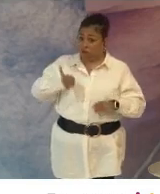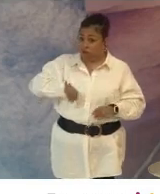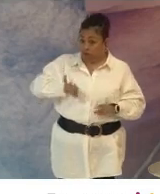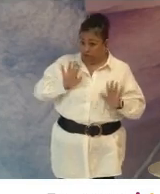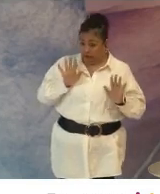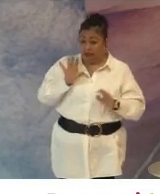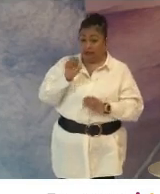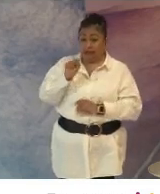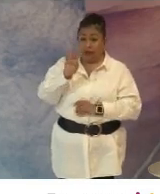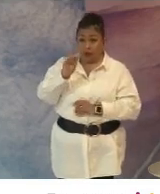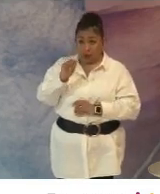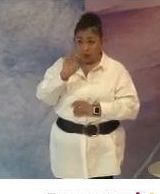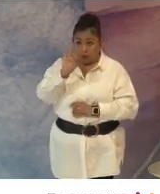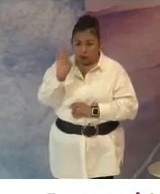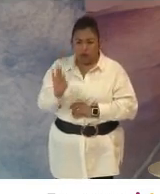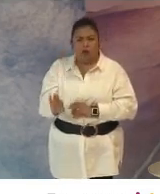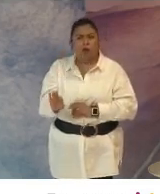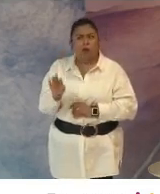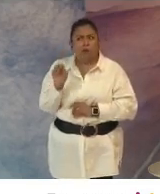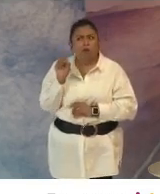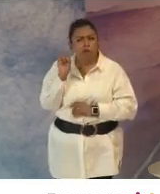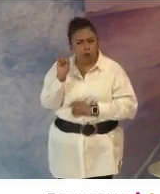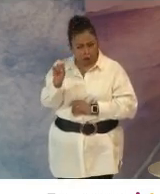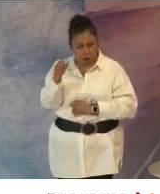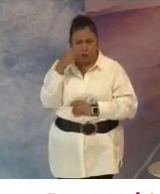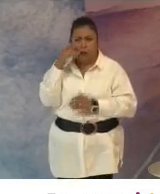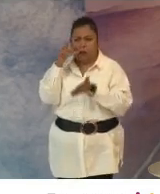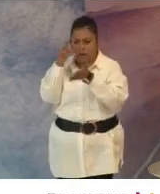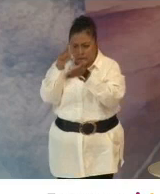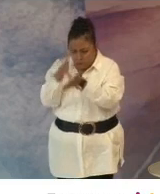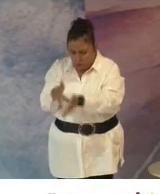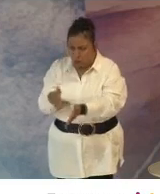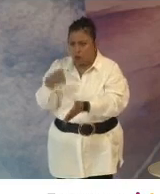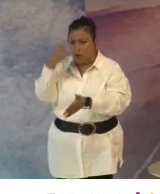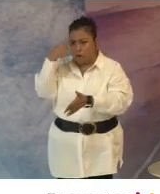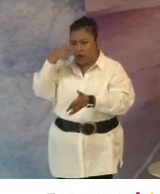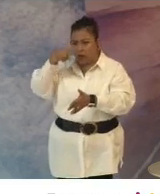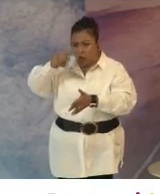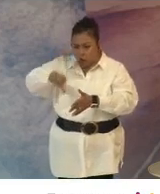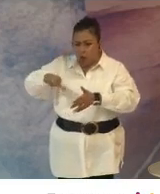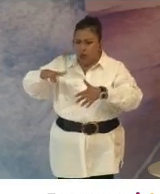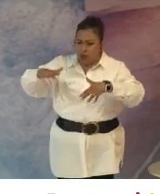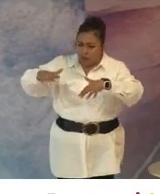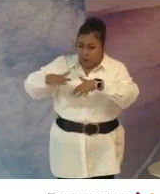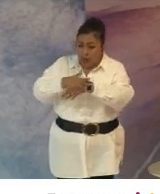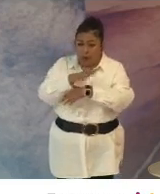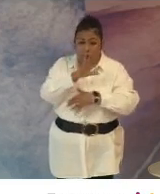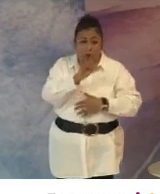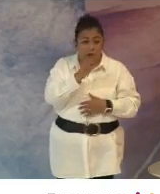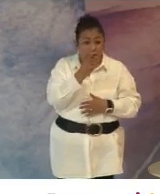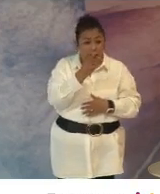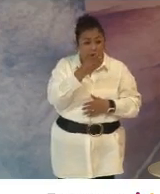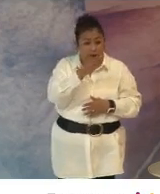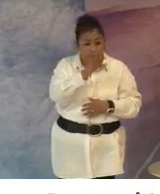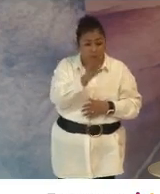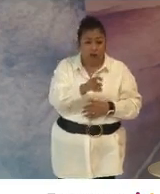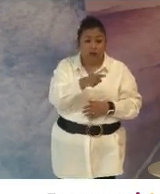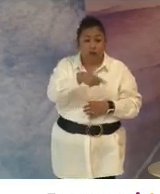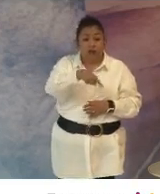69% están dispuestos a hacer algo sobre los cambios colectivos a los que nos enfrentamos, pero solo 43%